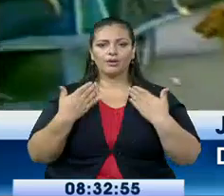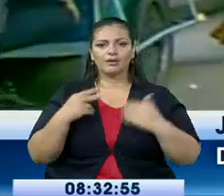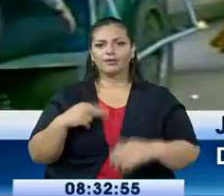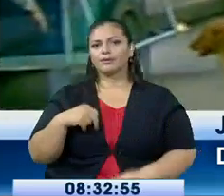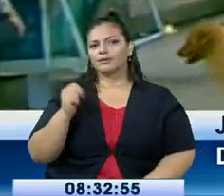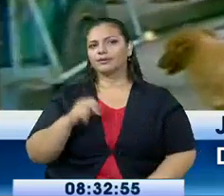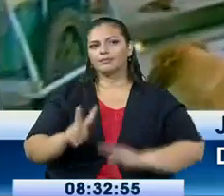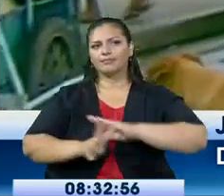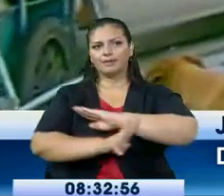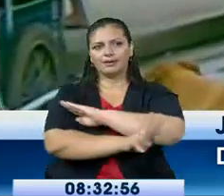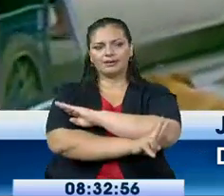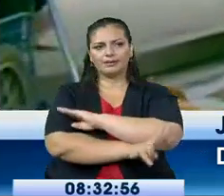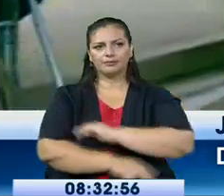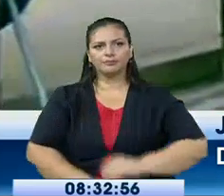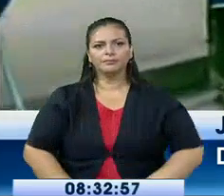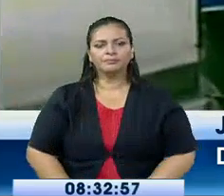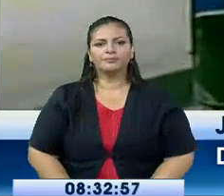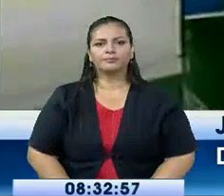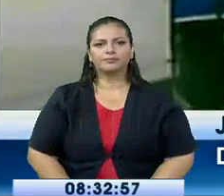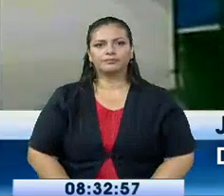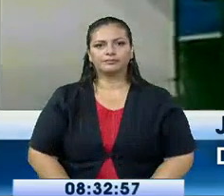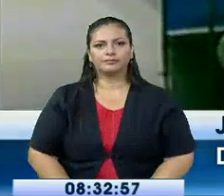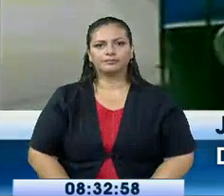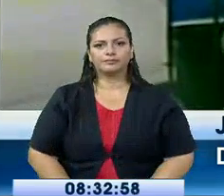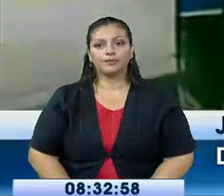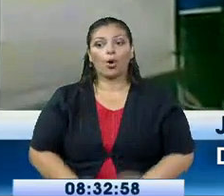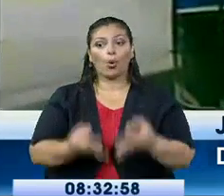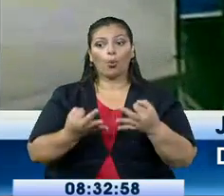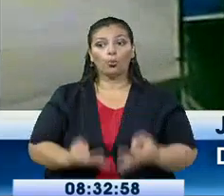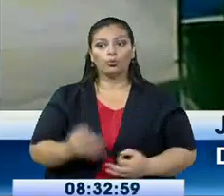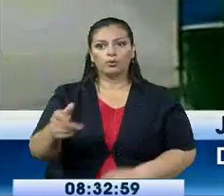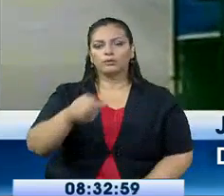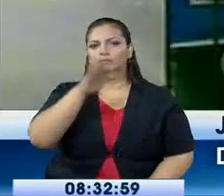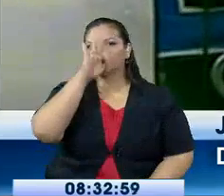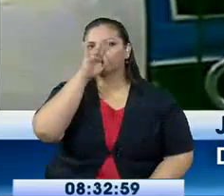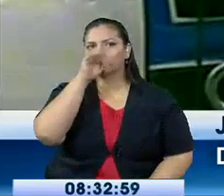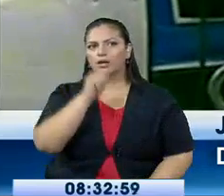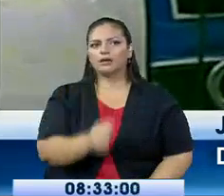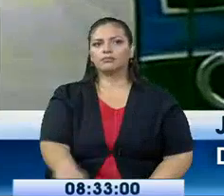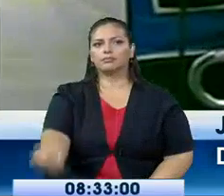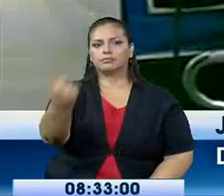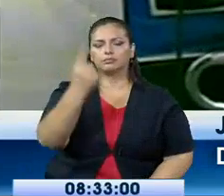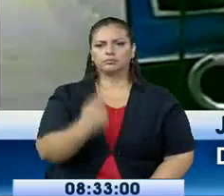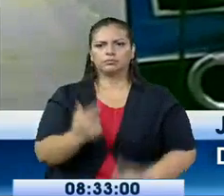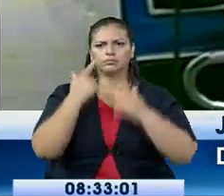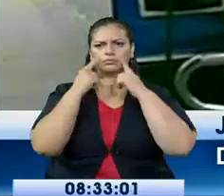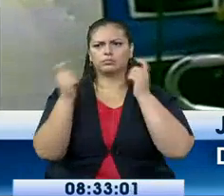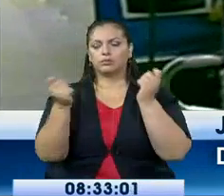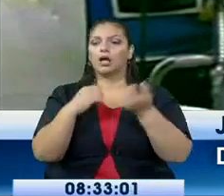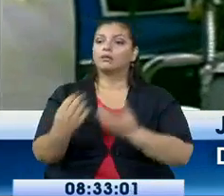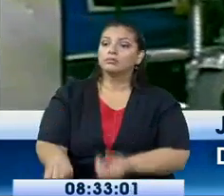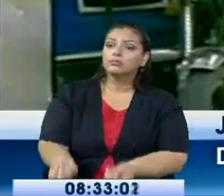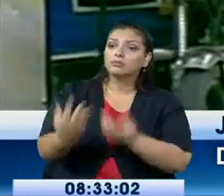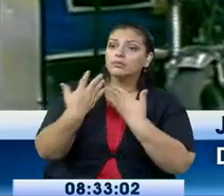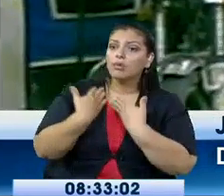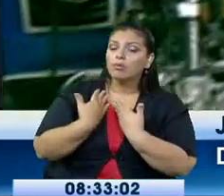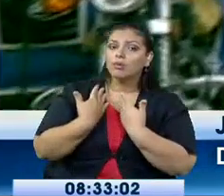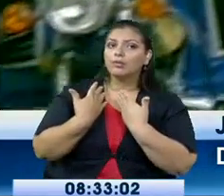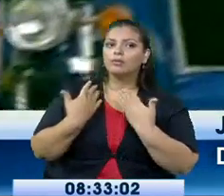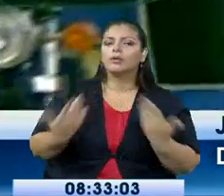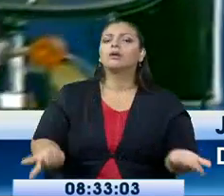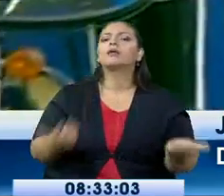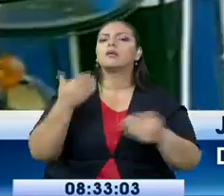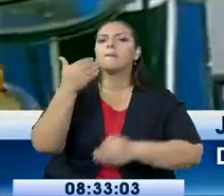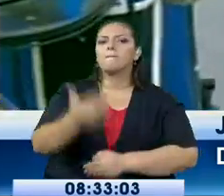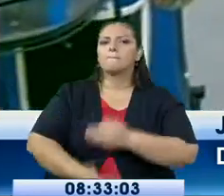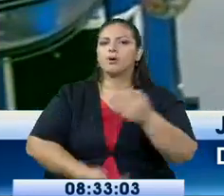Y justamente, precisamente, los miembros de la Autoridad de Tránsito Municipal nos han hecho conocer que ya se viene un